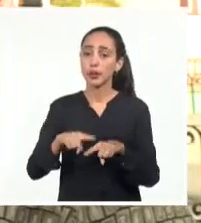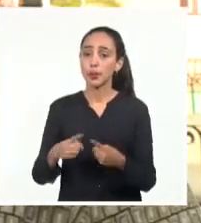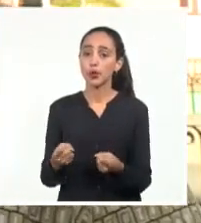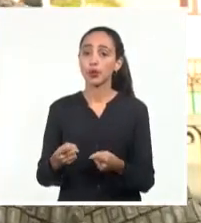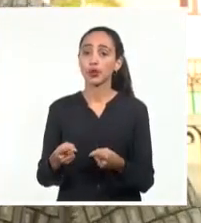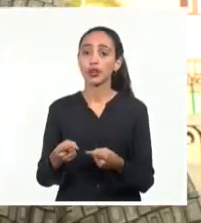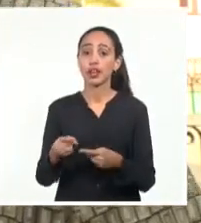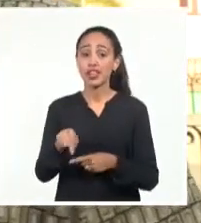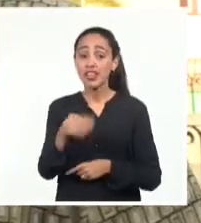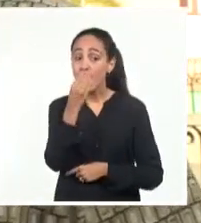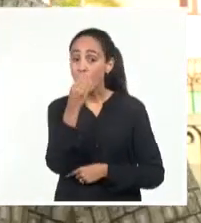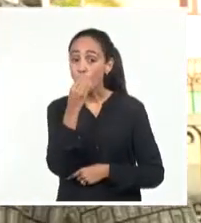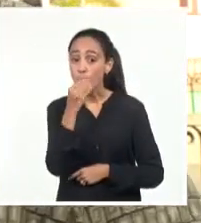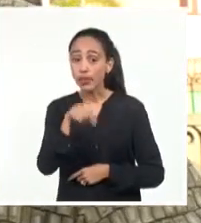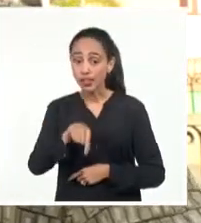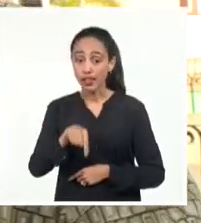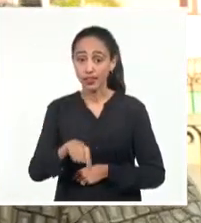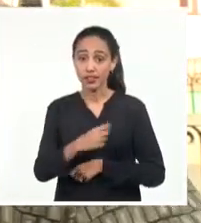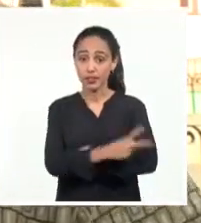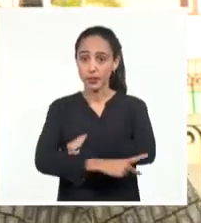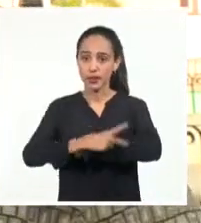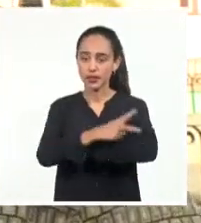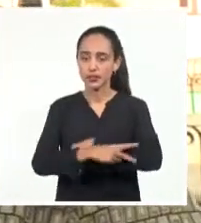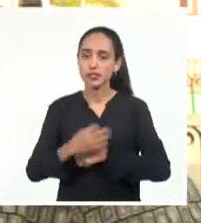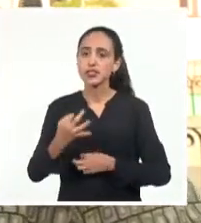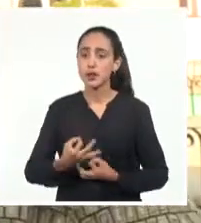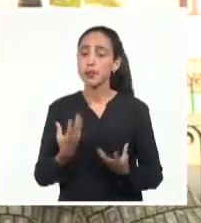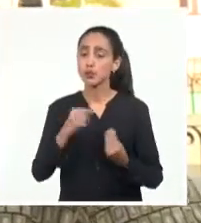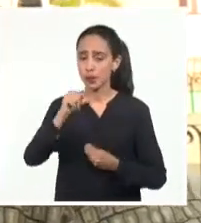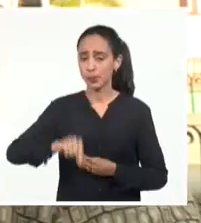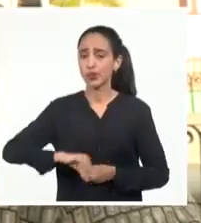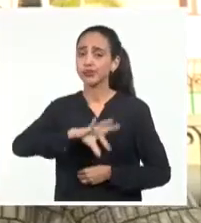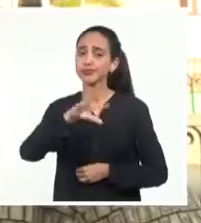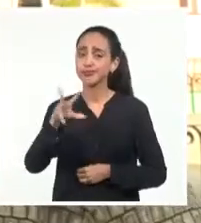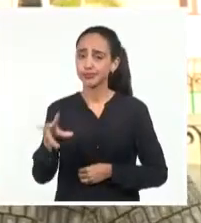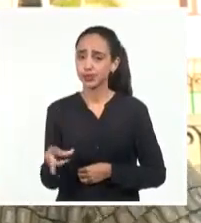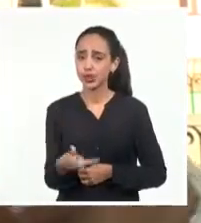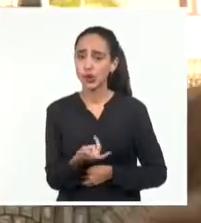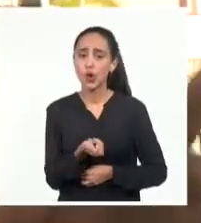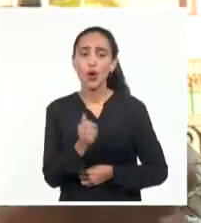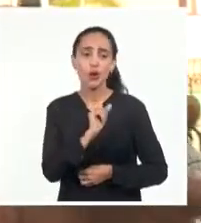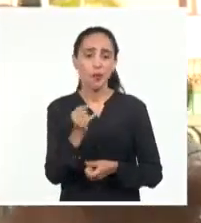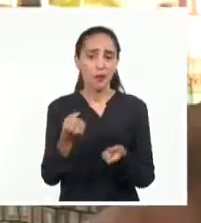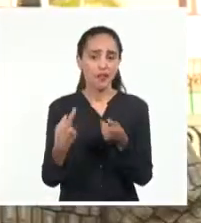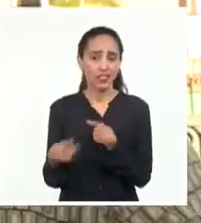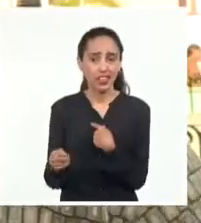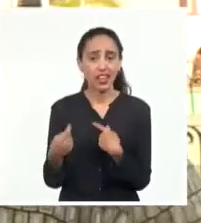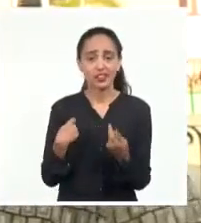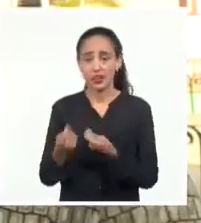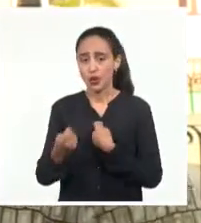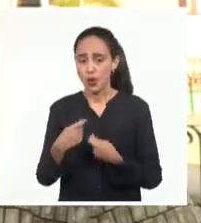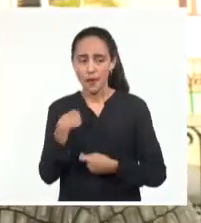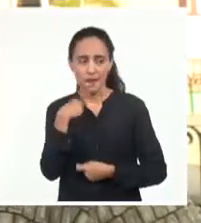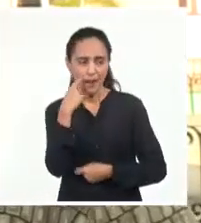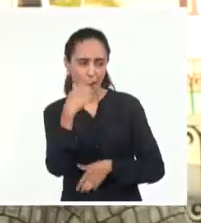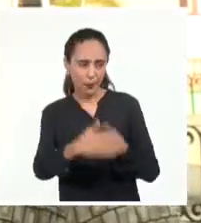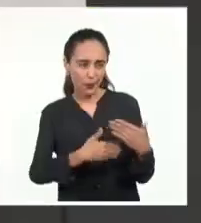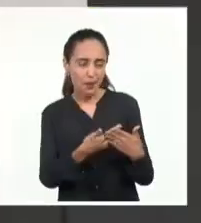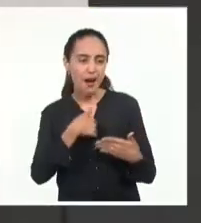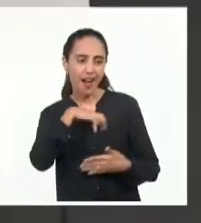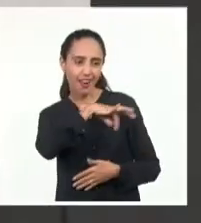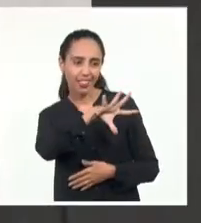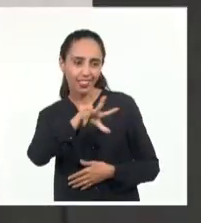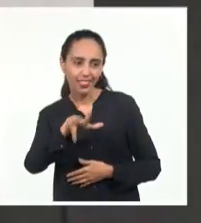es la comida de este país, entra por ahí. Entonces siempre hay personas inescrupulosas velando, modelando para ver las vulnerabilidades donde están. Sobre eso se